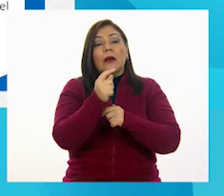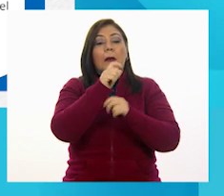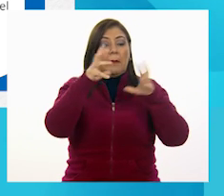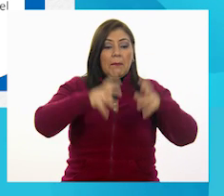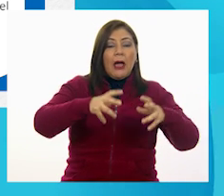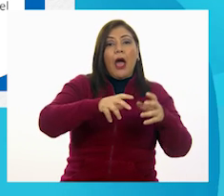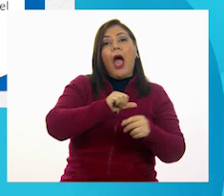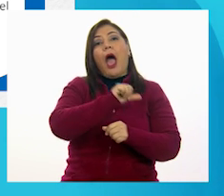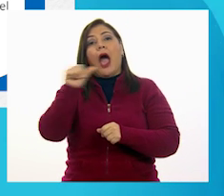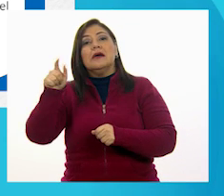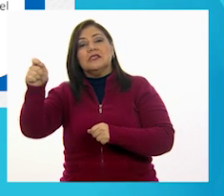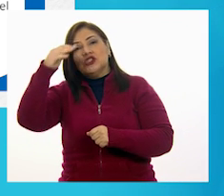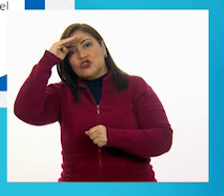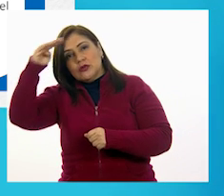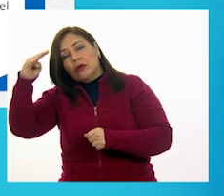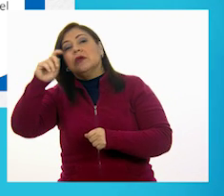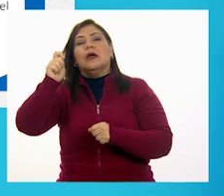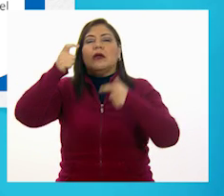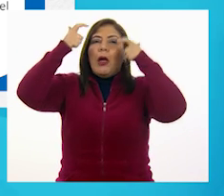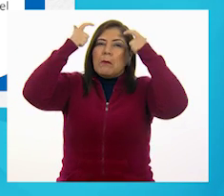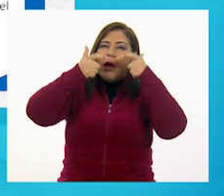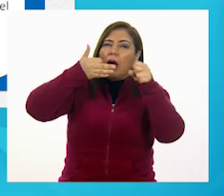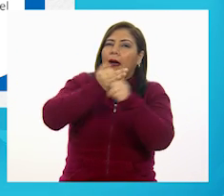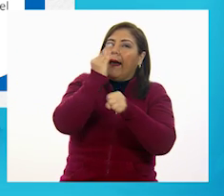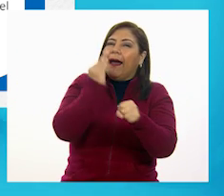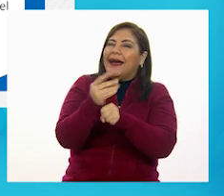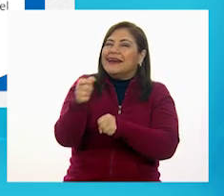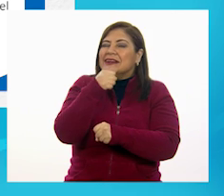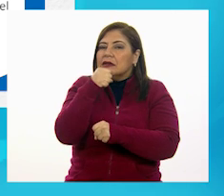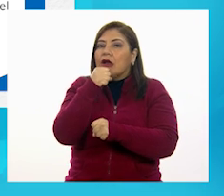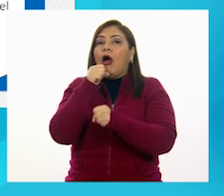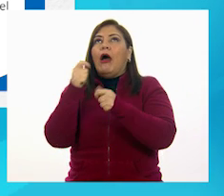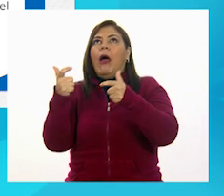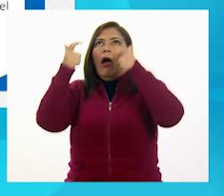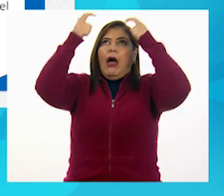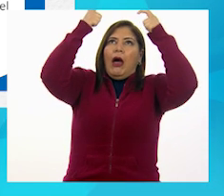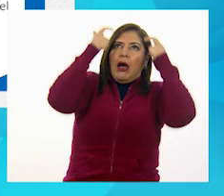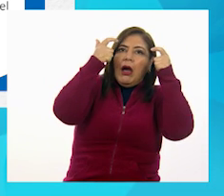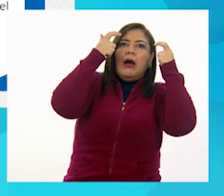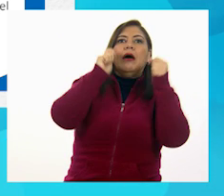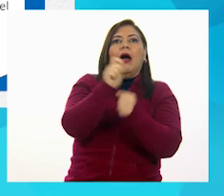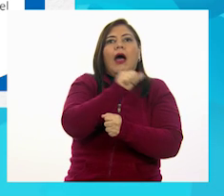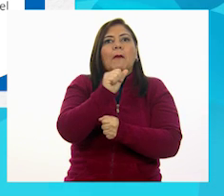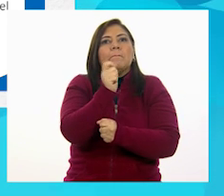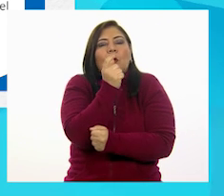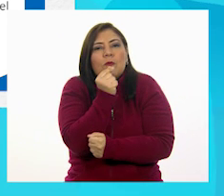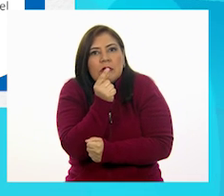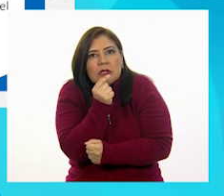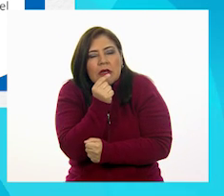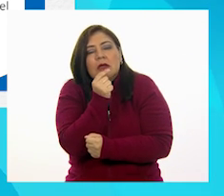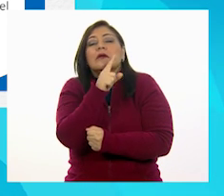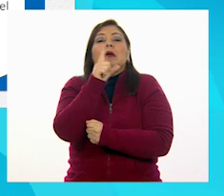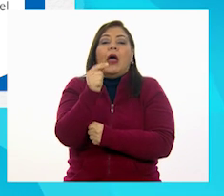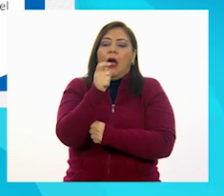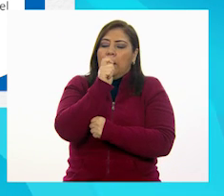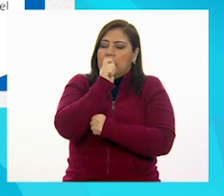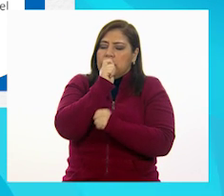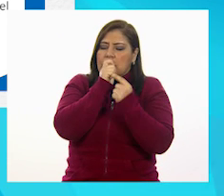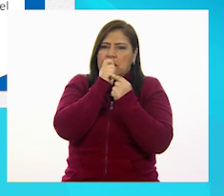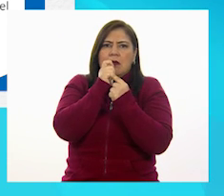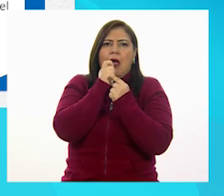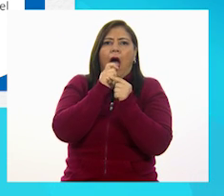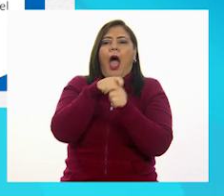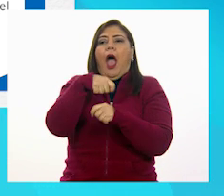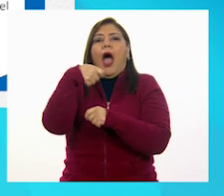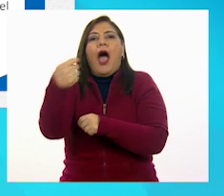al señor. El sombrero chistoso de la viejita le cayó al policía y el silbato del policía a